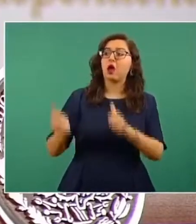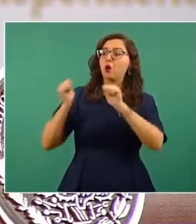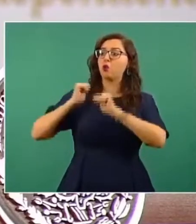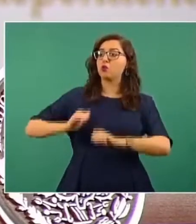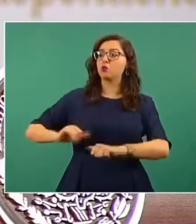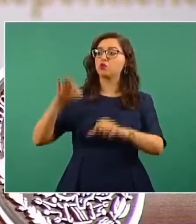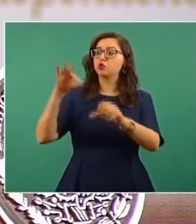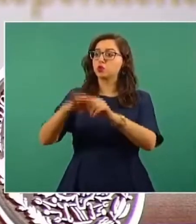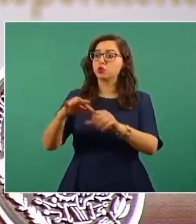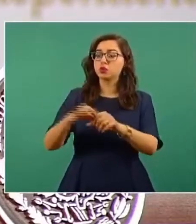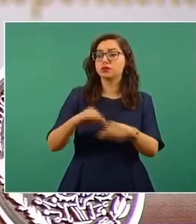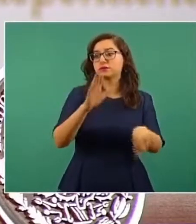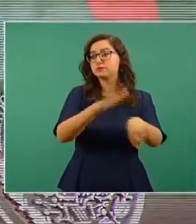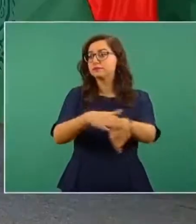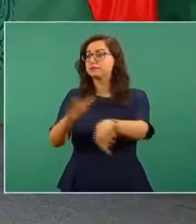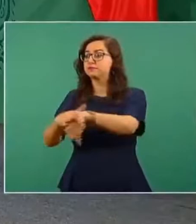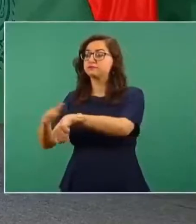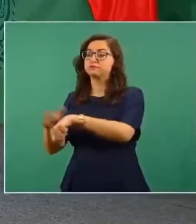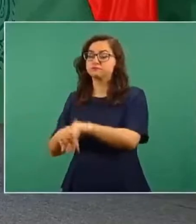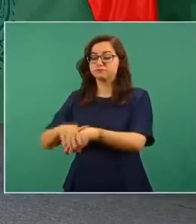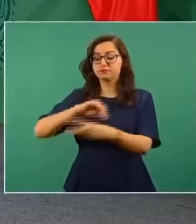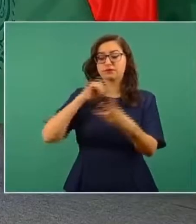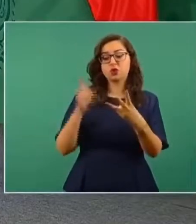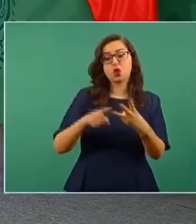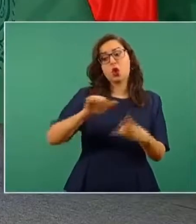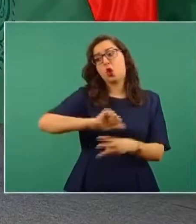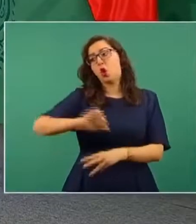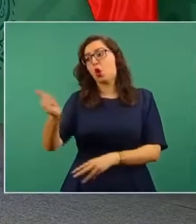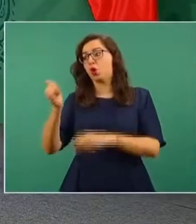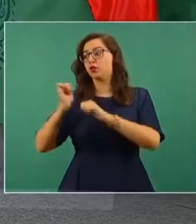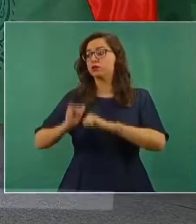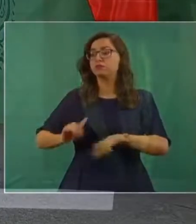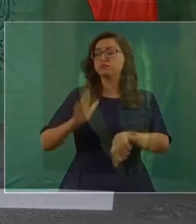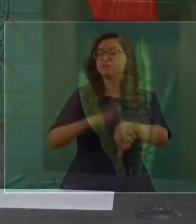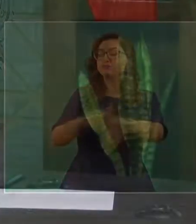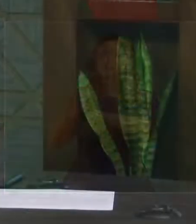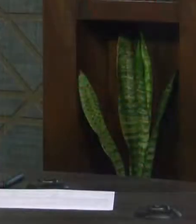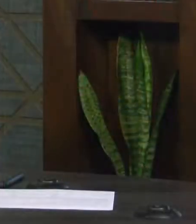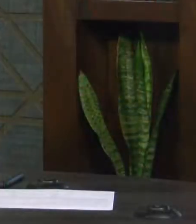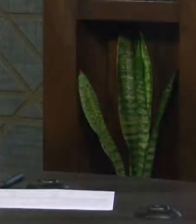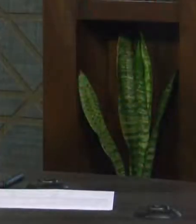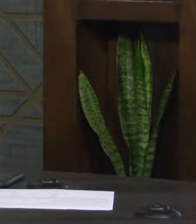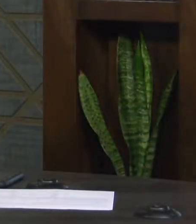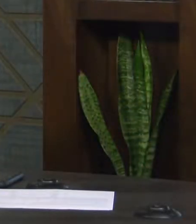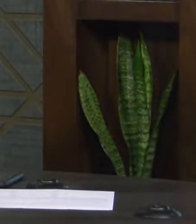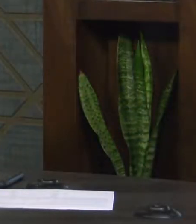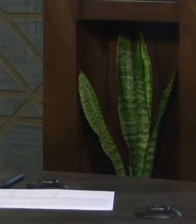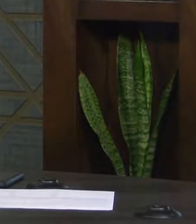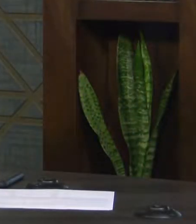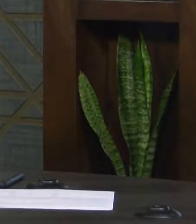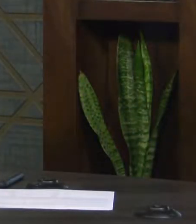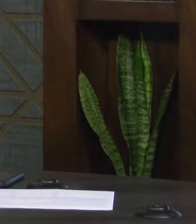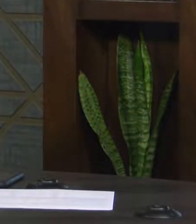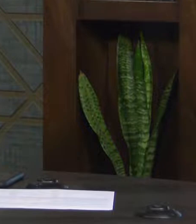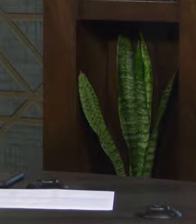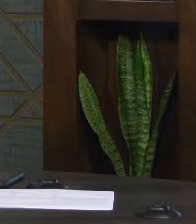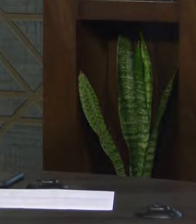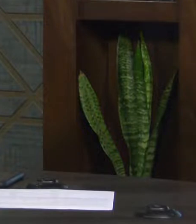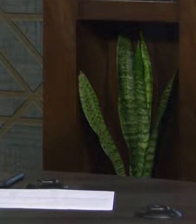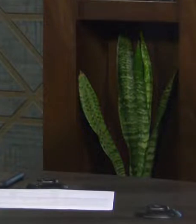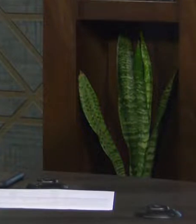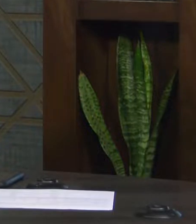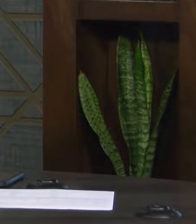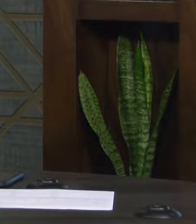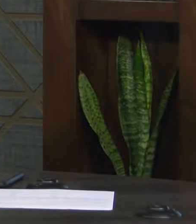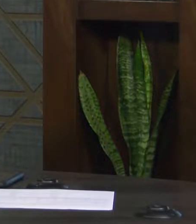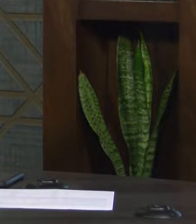estimado. ¿Cómo ves esta situación? Lo que significa el arranque del proceso y creo que también un anuncio muy peculiar que no se había